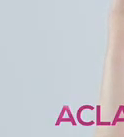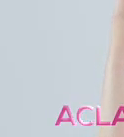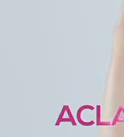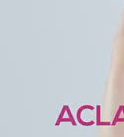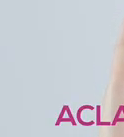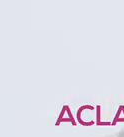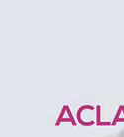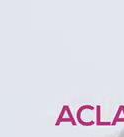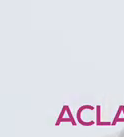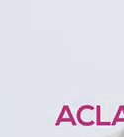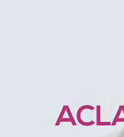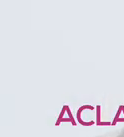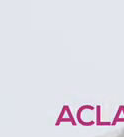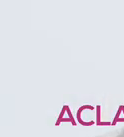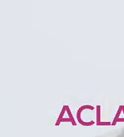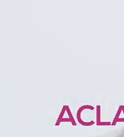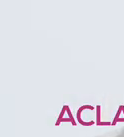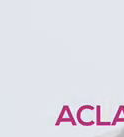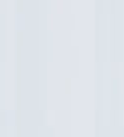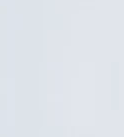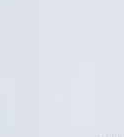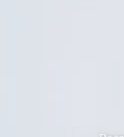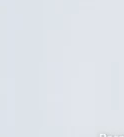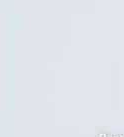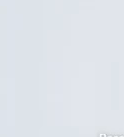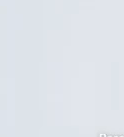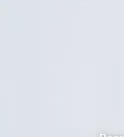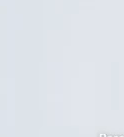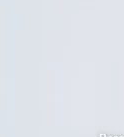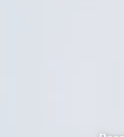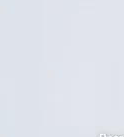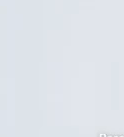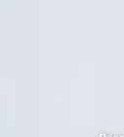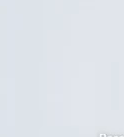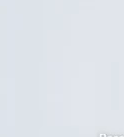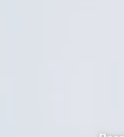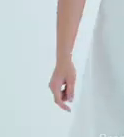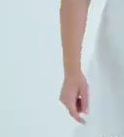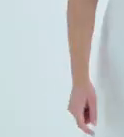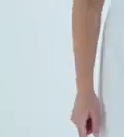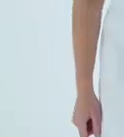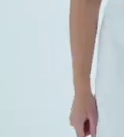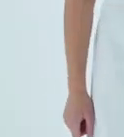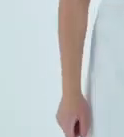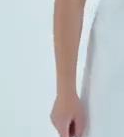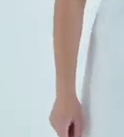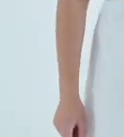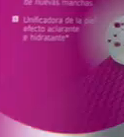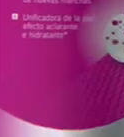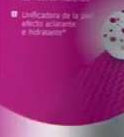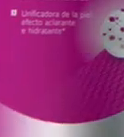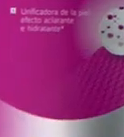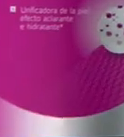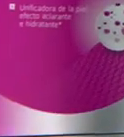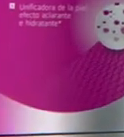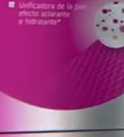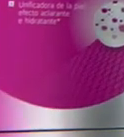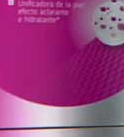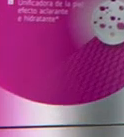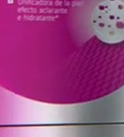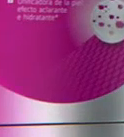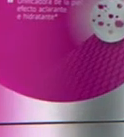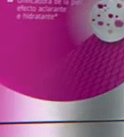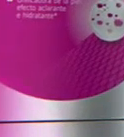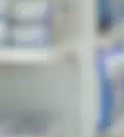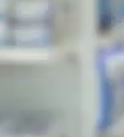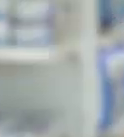en tan solo 4 semanas, dejando tu piel con un tono uniforme y luminoso. ¿Te quedó claro? Prueba Cicatricure crema